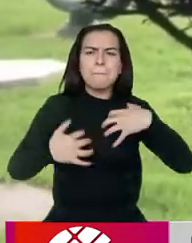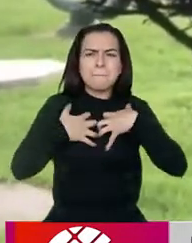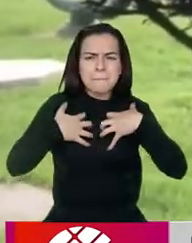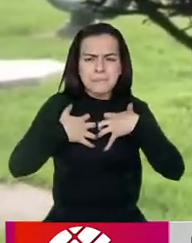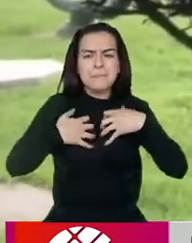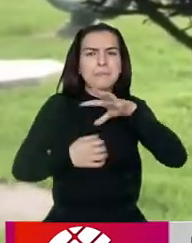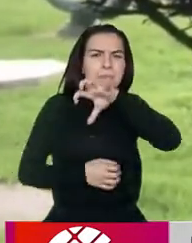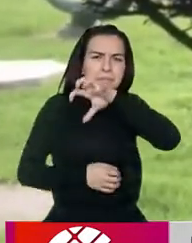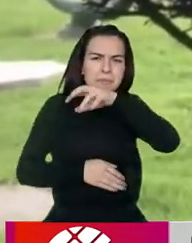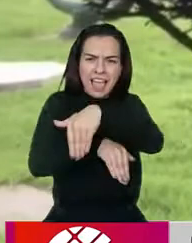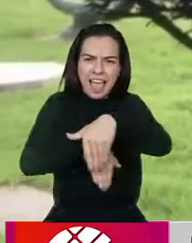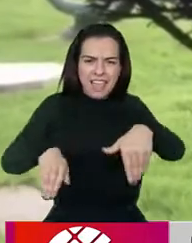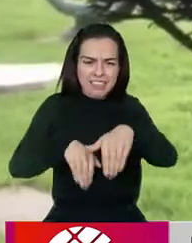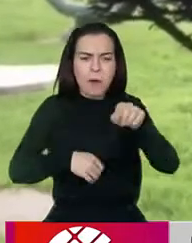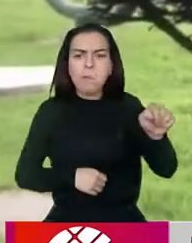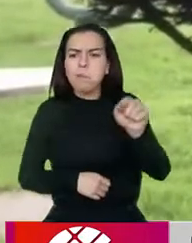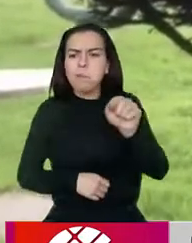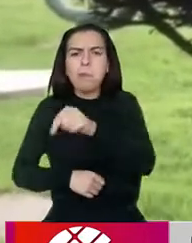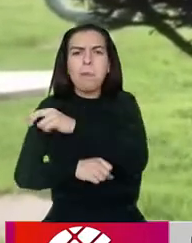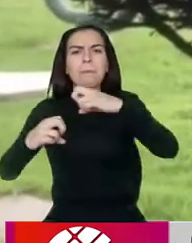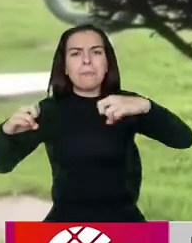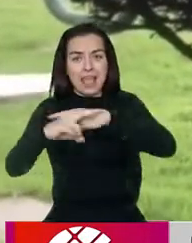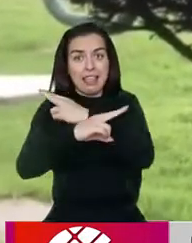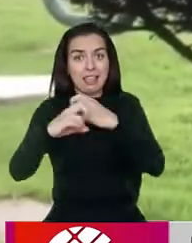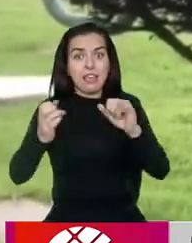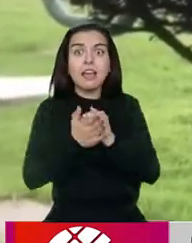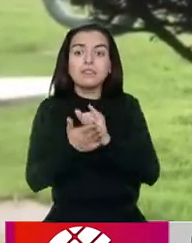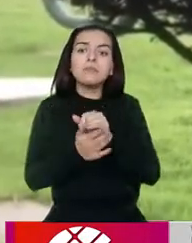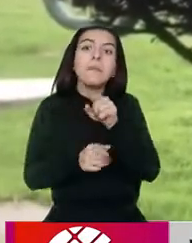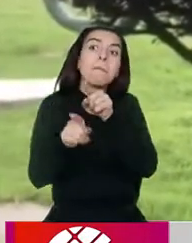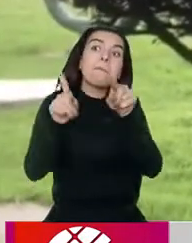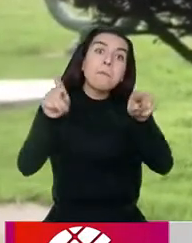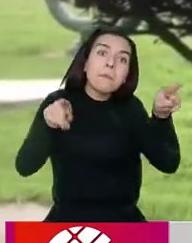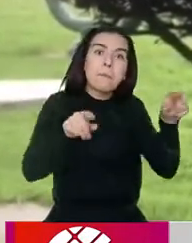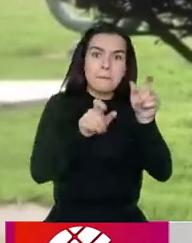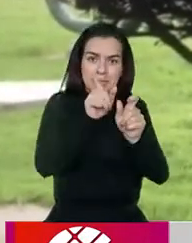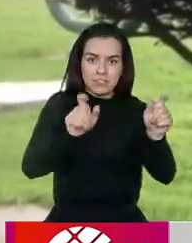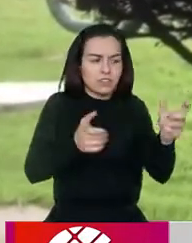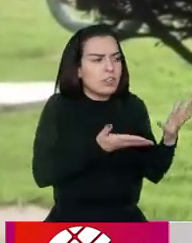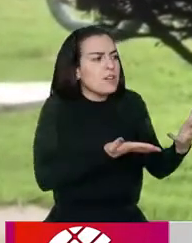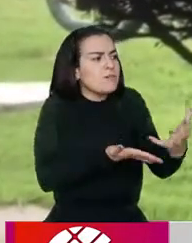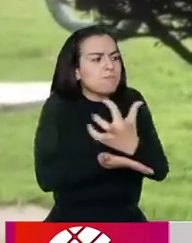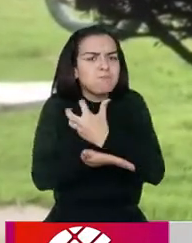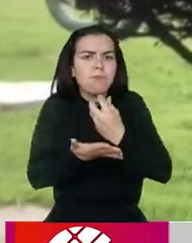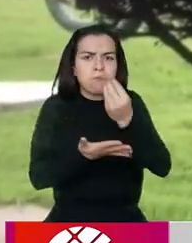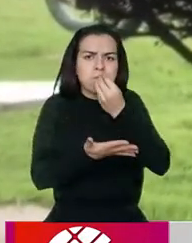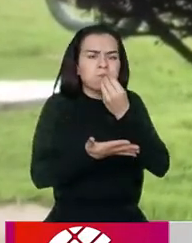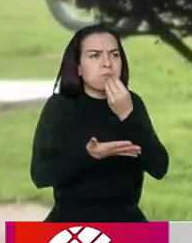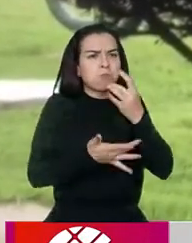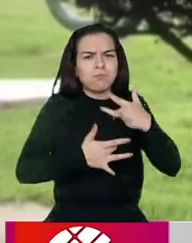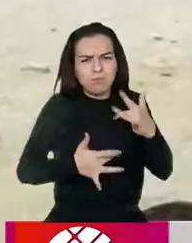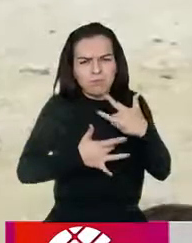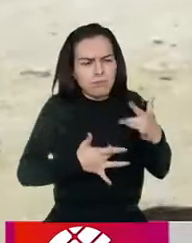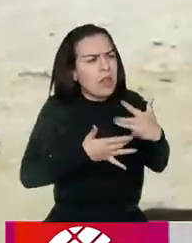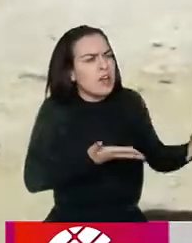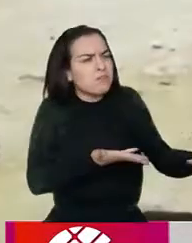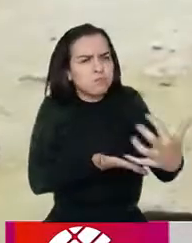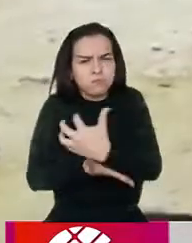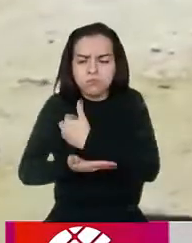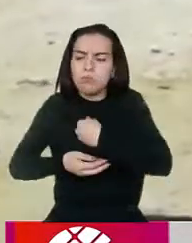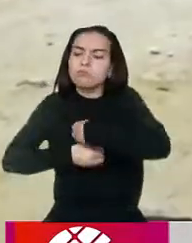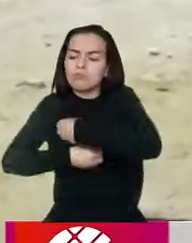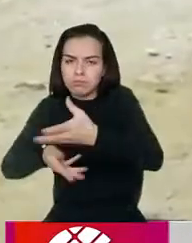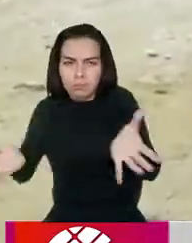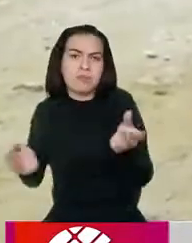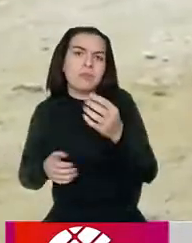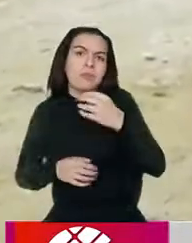que Steven Quito y sus amigos les llevan comida que recolectan en jornadas de donación en el vecindario. En el